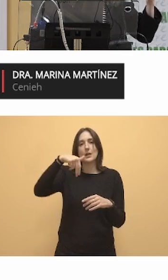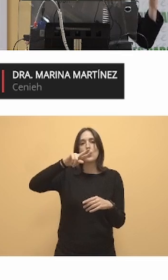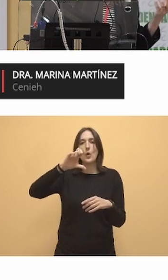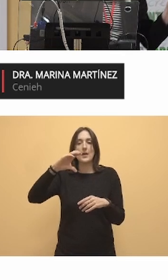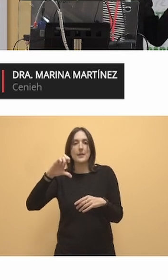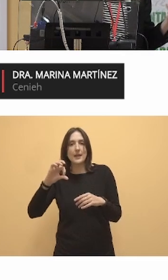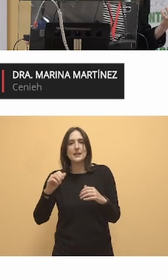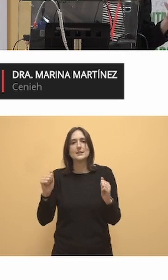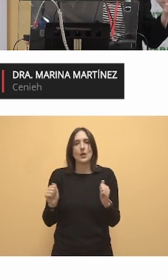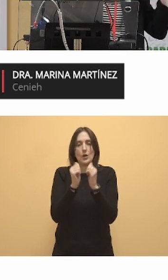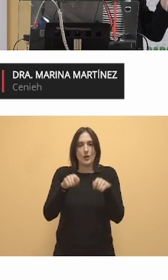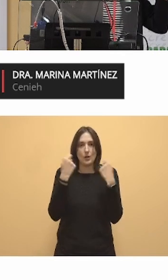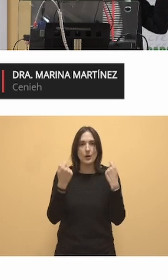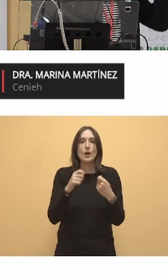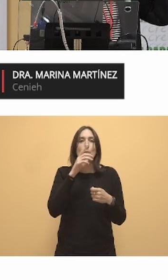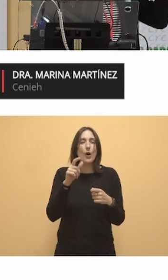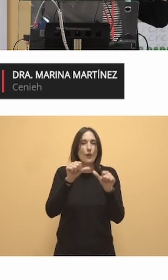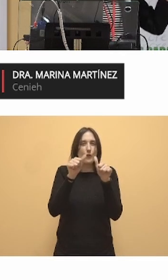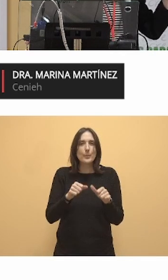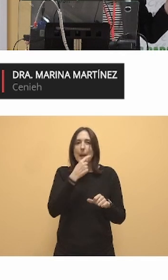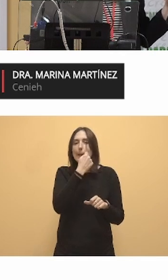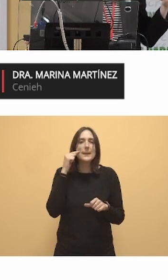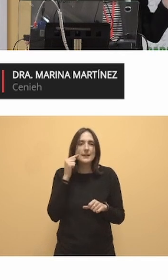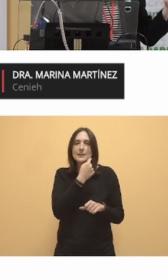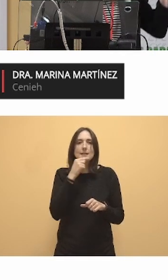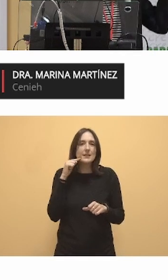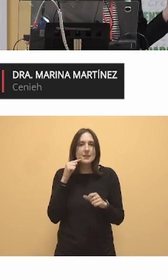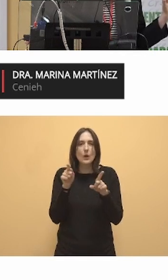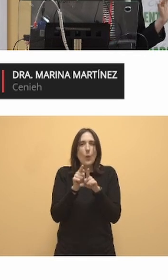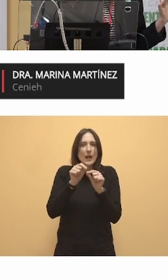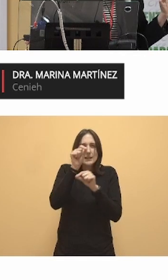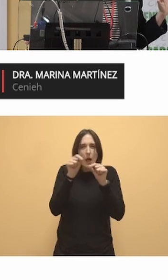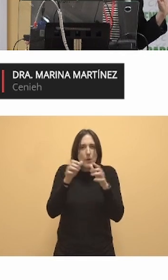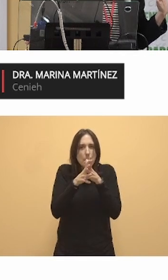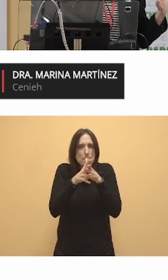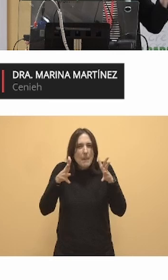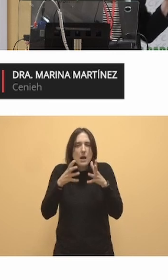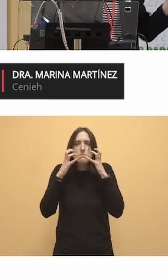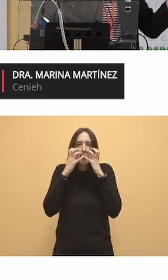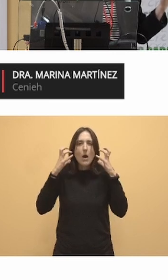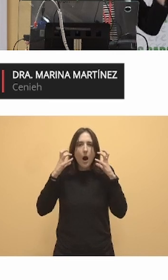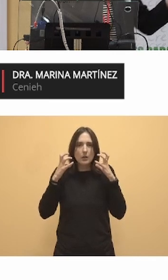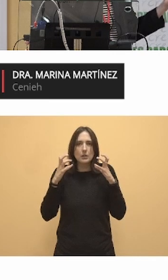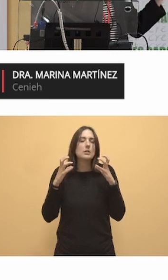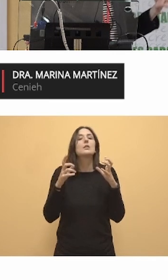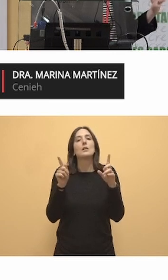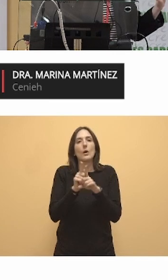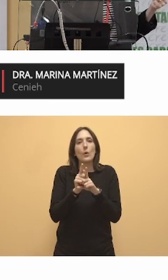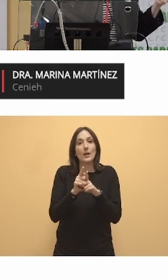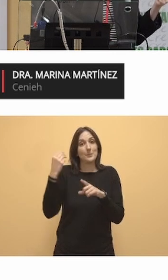las mandíbulas, el maxilar y las mandíbulas, las piezas dentales tan masivas, tan enormes que tienen. Y precisamente, bueno,